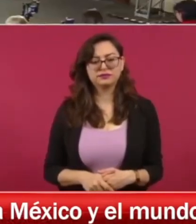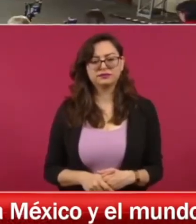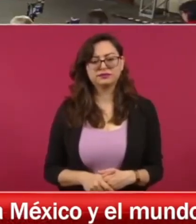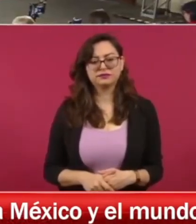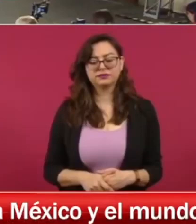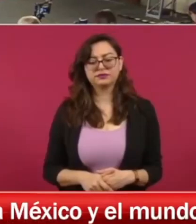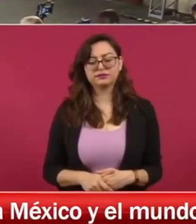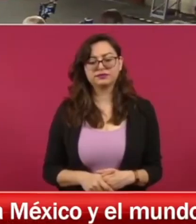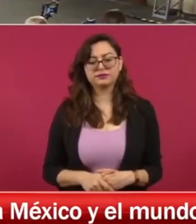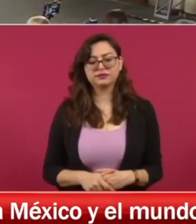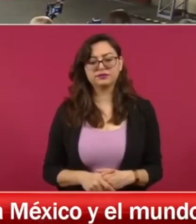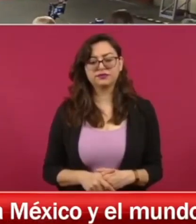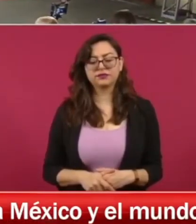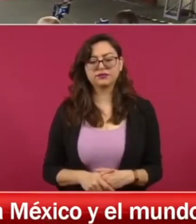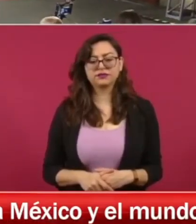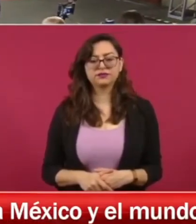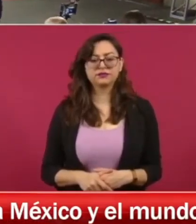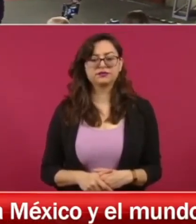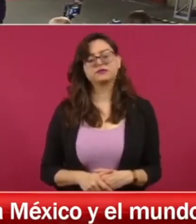Esto es